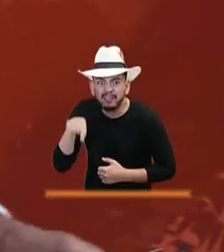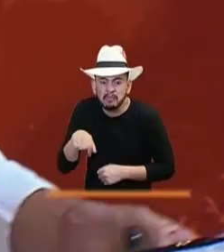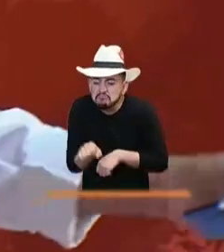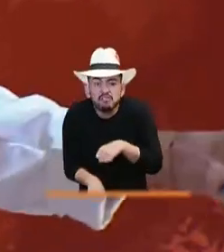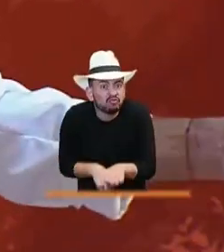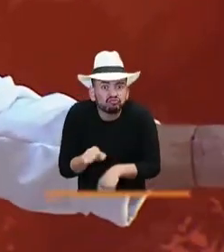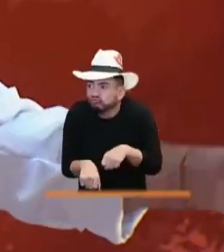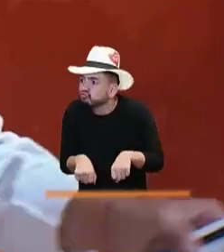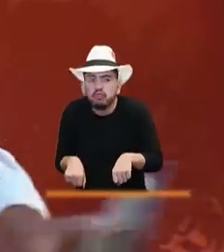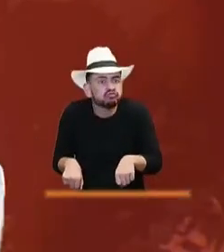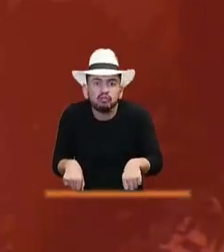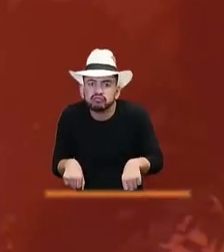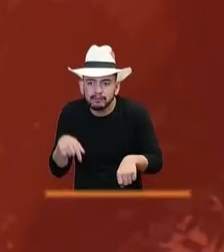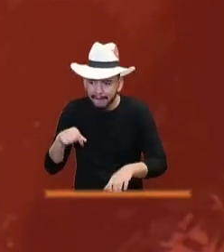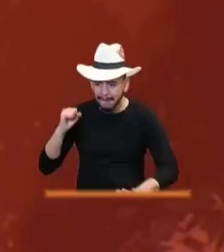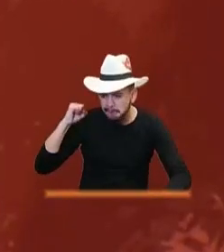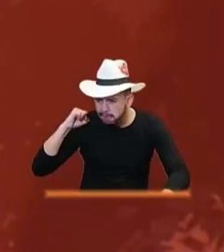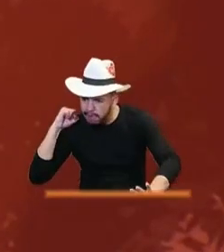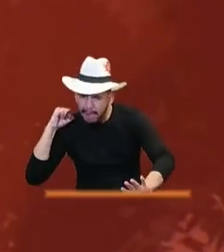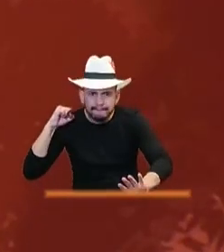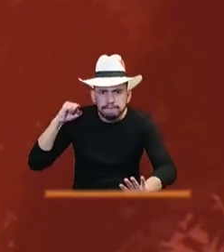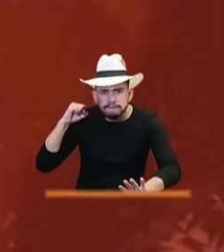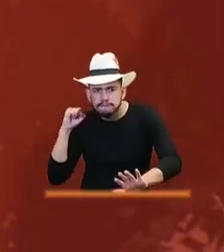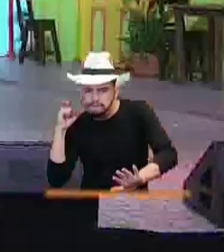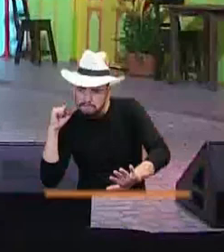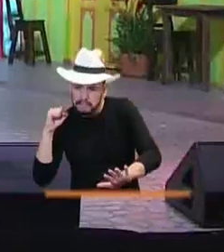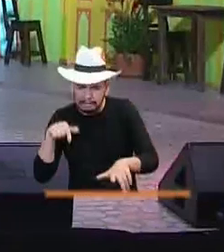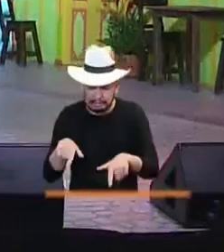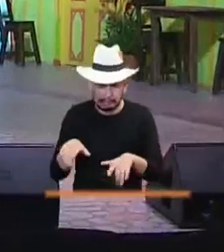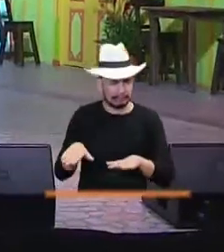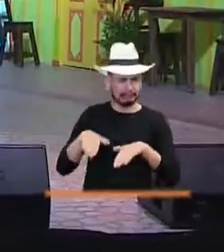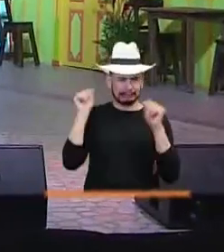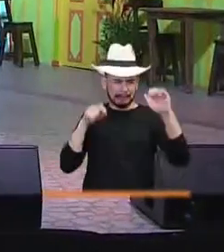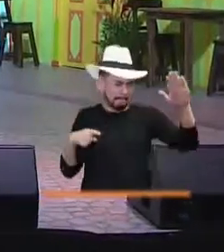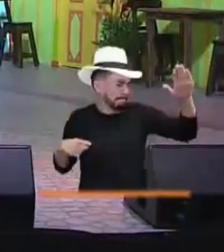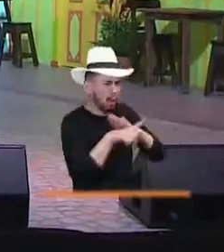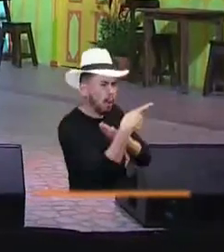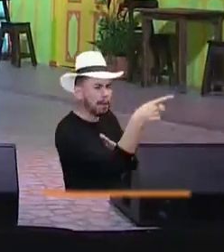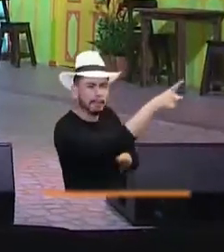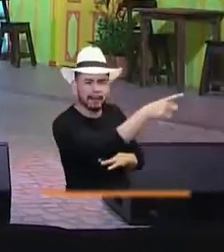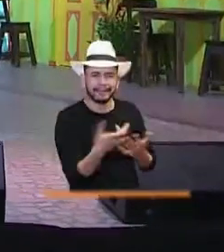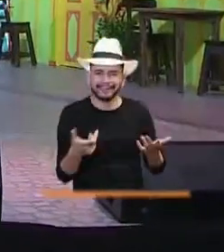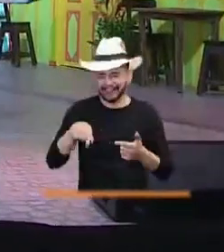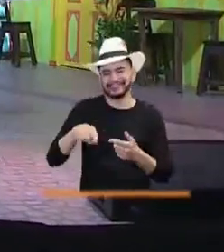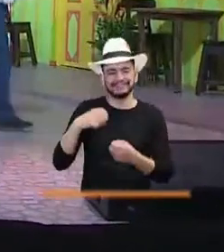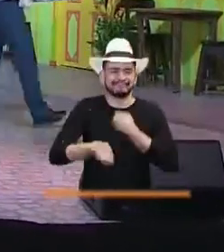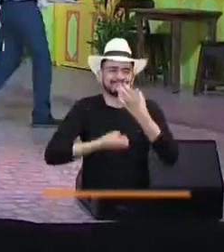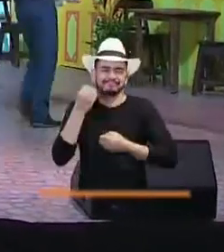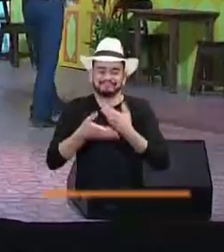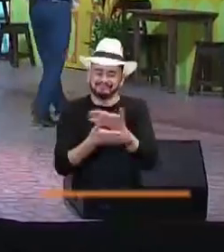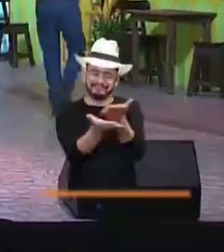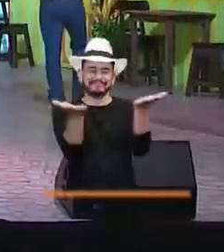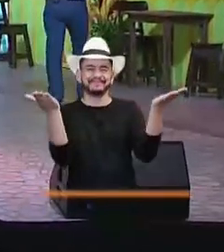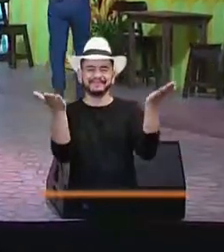lo siguió con la mirada, ya no fue a la marranada. ¡Trove, trove, compañero!